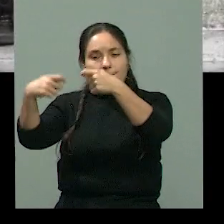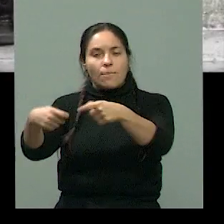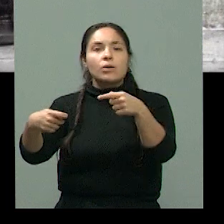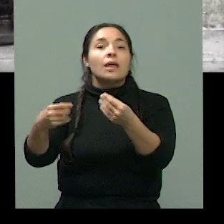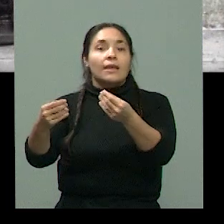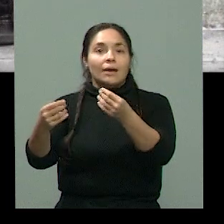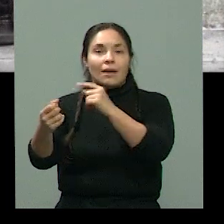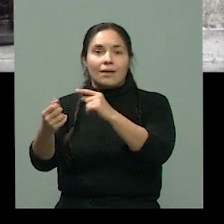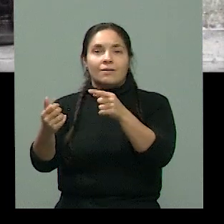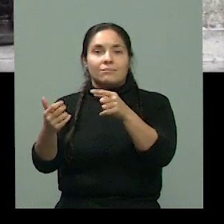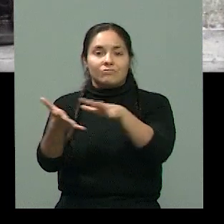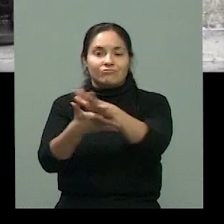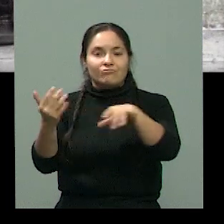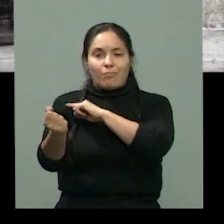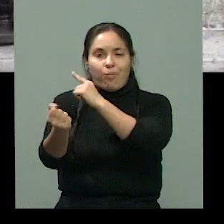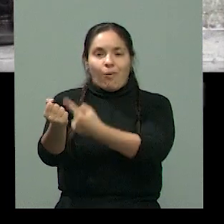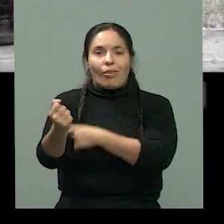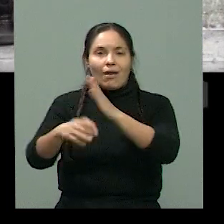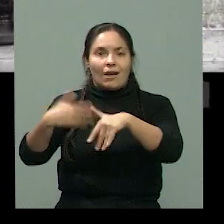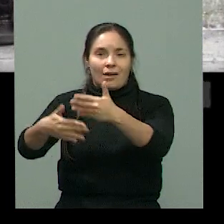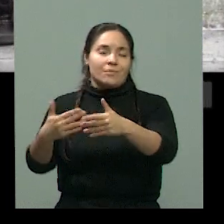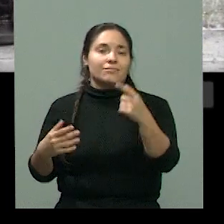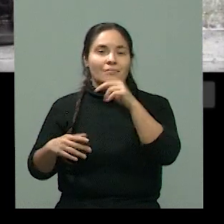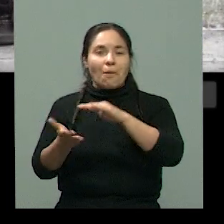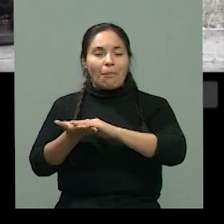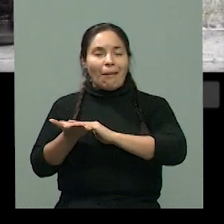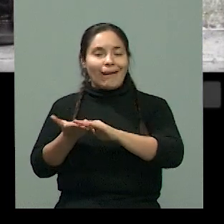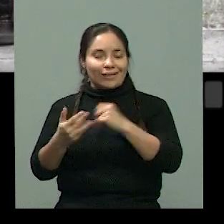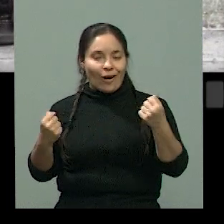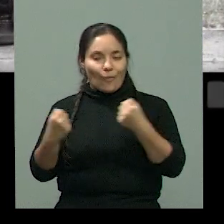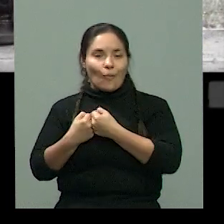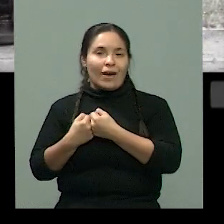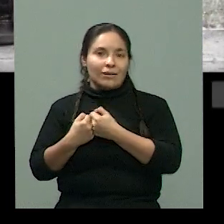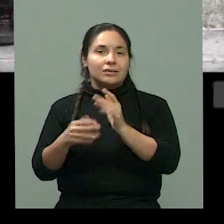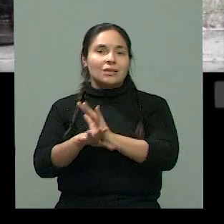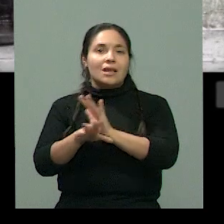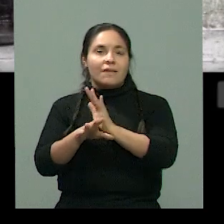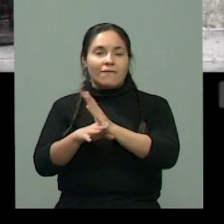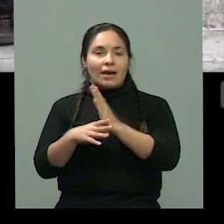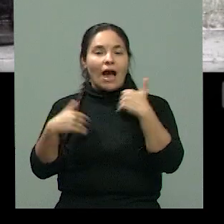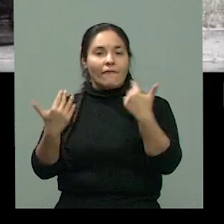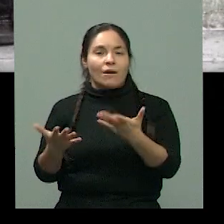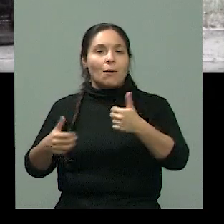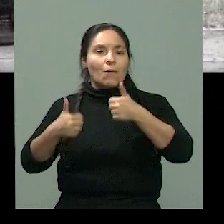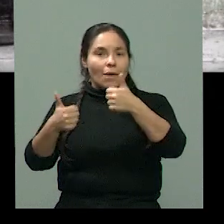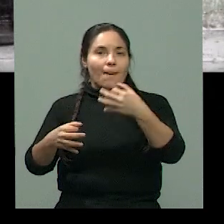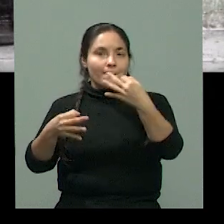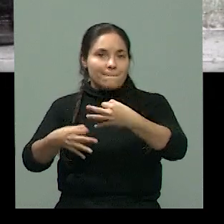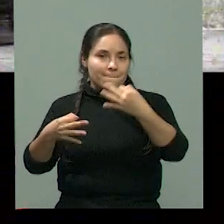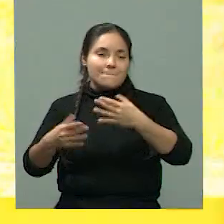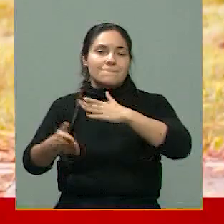construcción de poder, mientras estemos de acuerdo en lo básico, que sea el bien común, vamos para adelante.